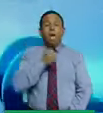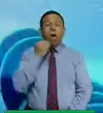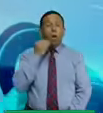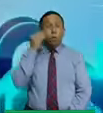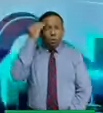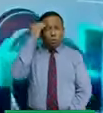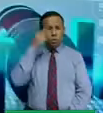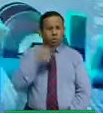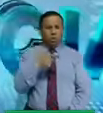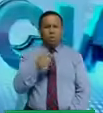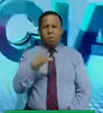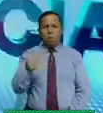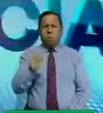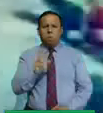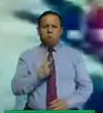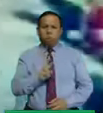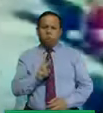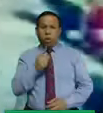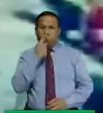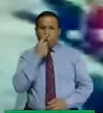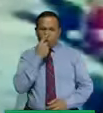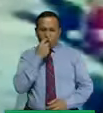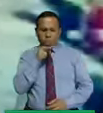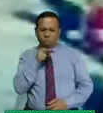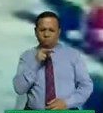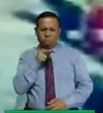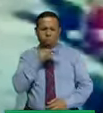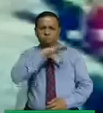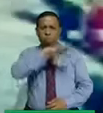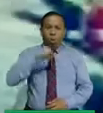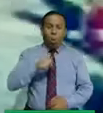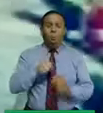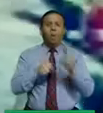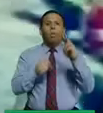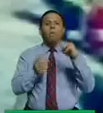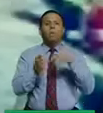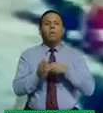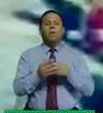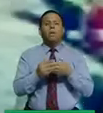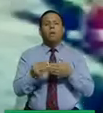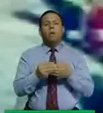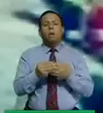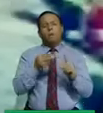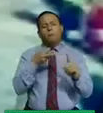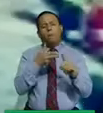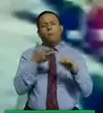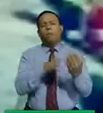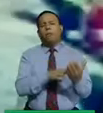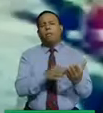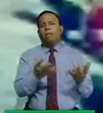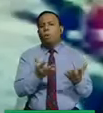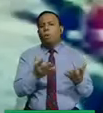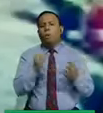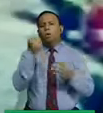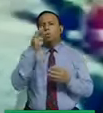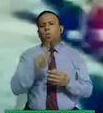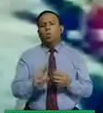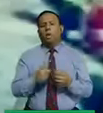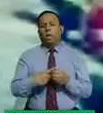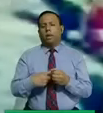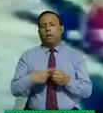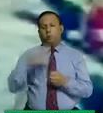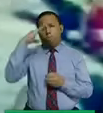asesinado por sacapintas tras robarle $12,000 en el sur de Quito. Horas después, agentes de la policía